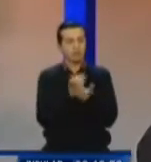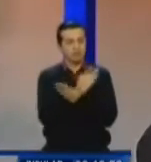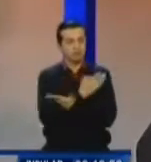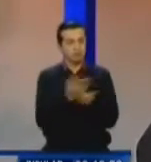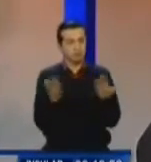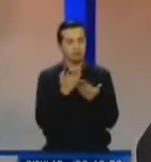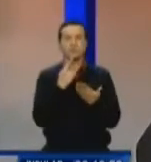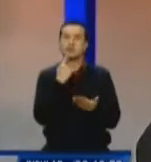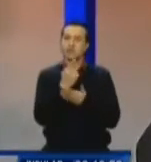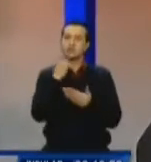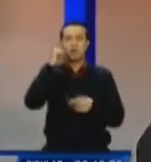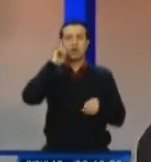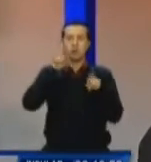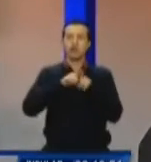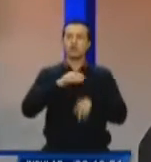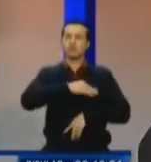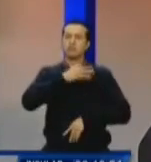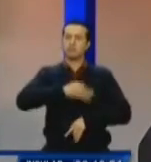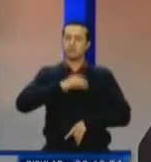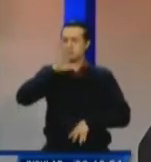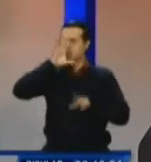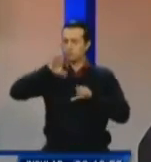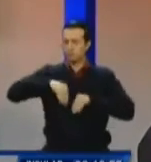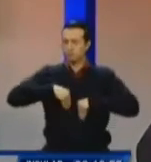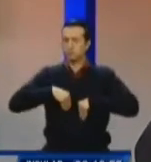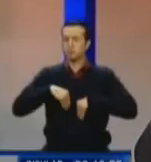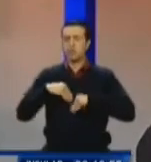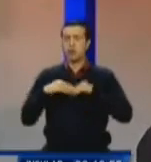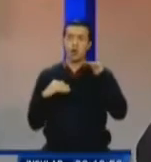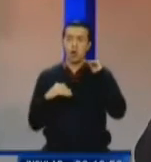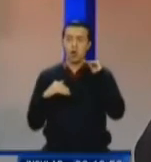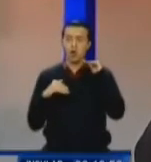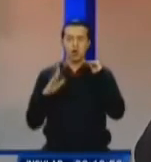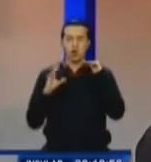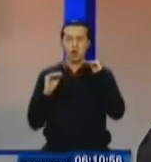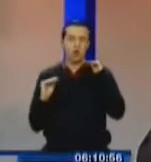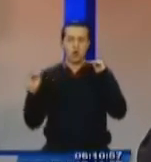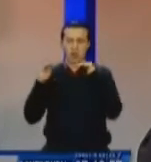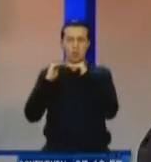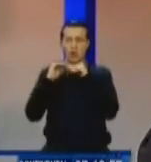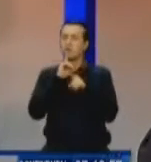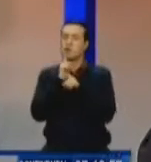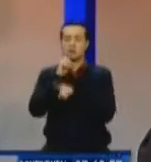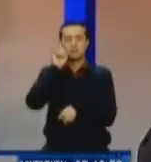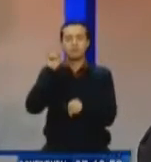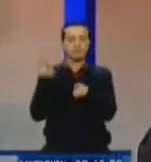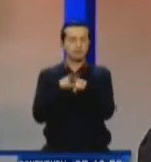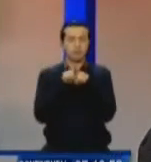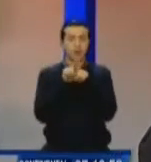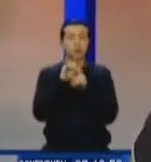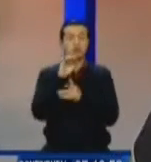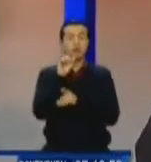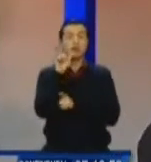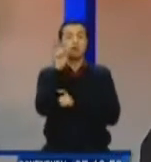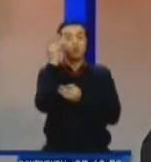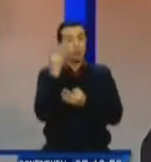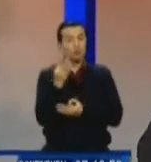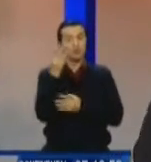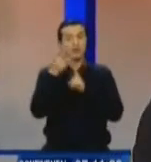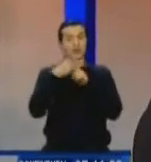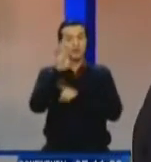del mercado está estas prácticas anticompetitivas con lo cual la información que tiene el usuario le permite